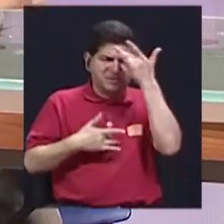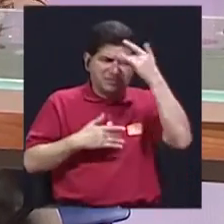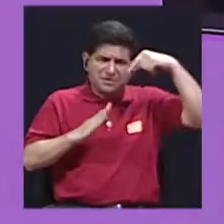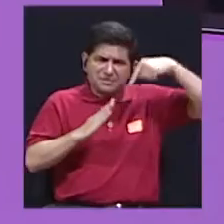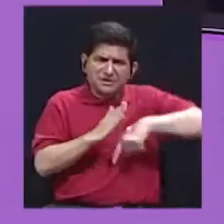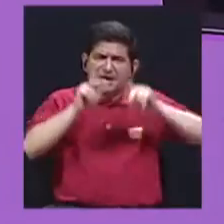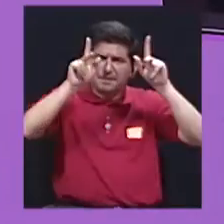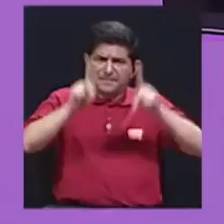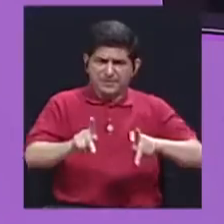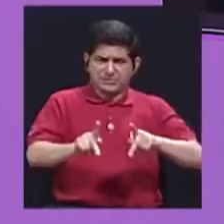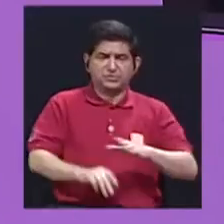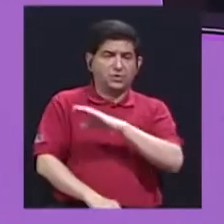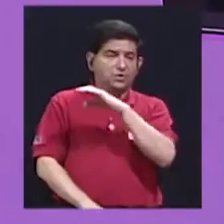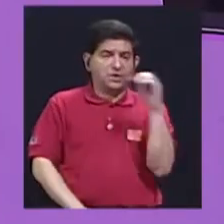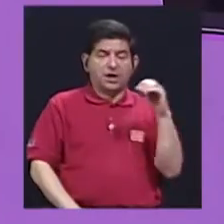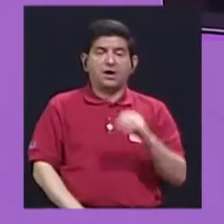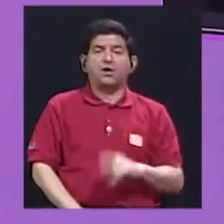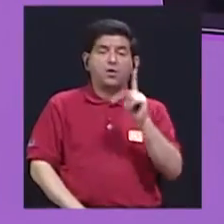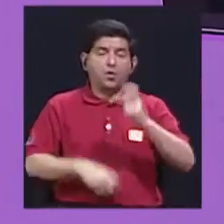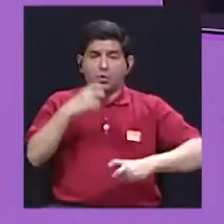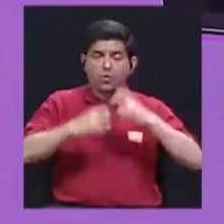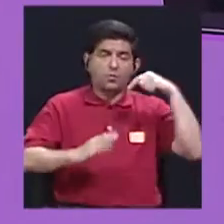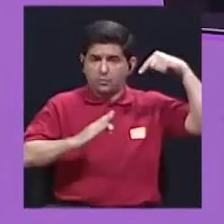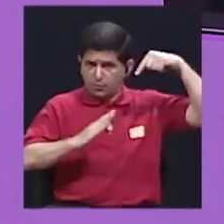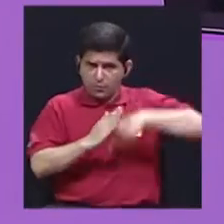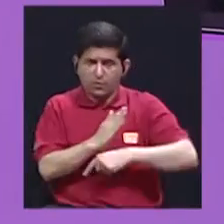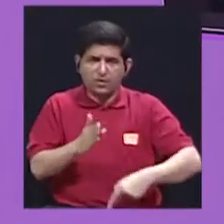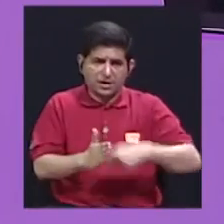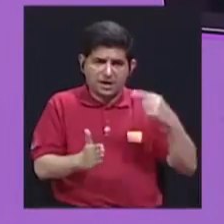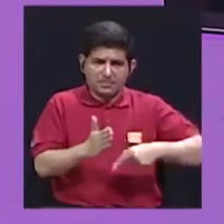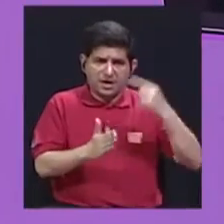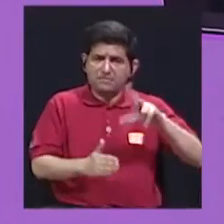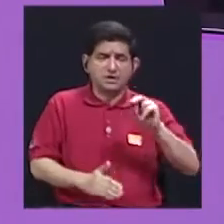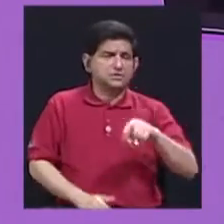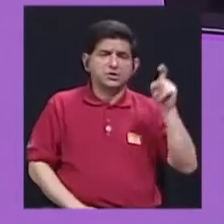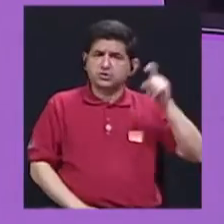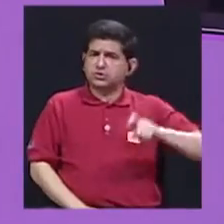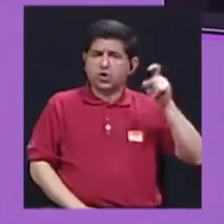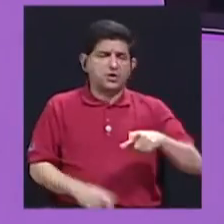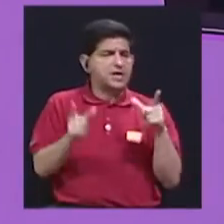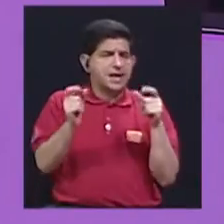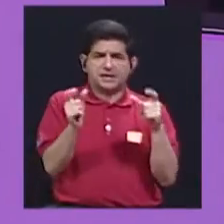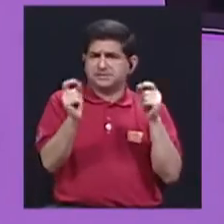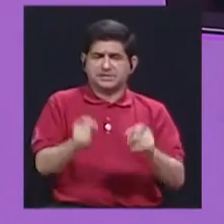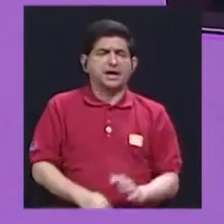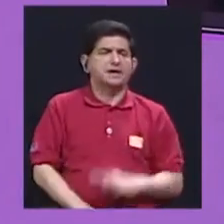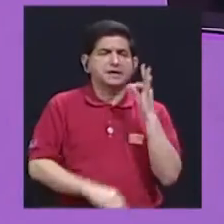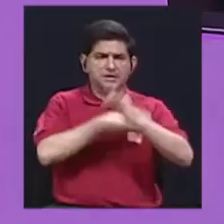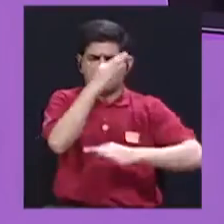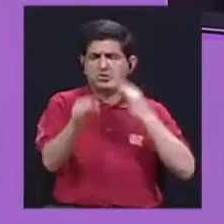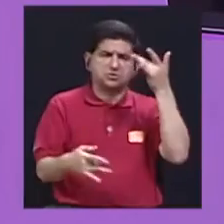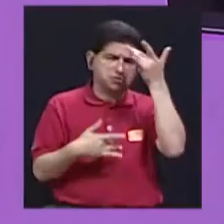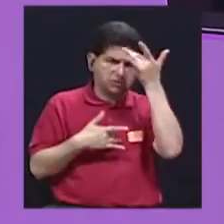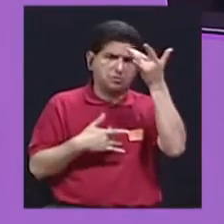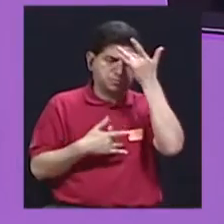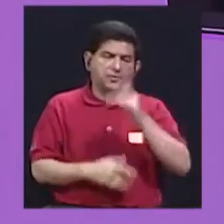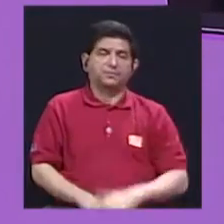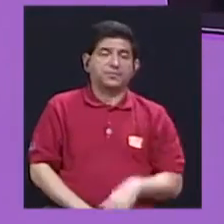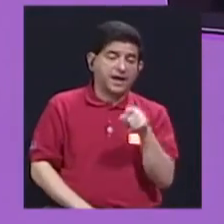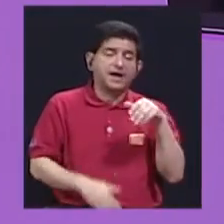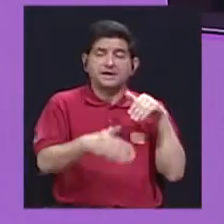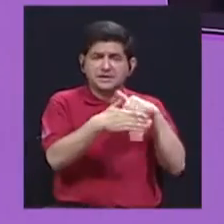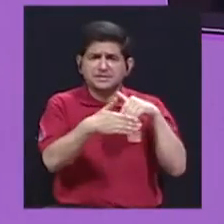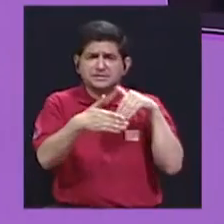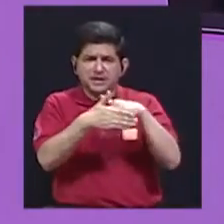persona o un problema grave no hay veces que tiene que ser cáncer como te decía cualquier tipo de enfermedad entonces esos son los